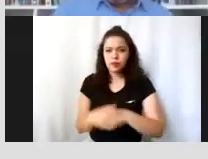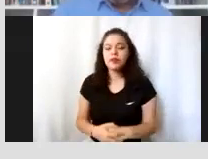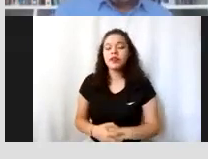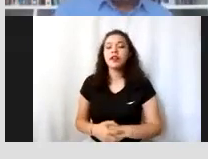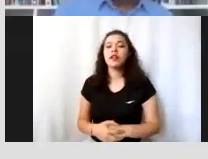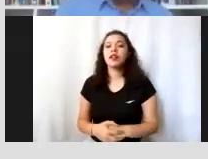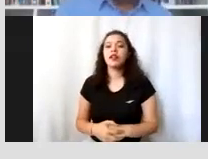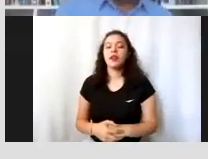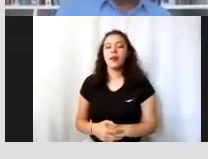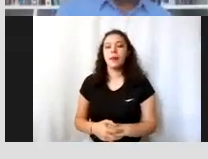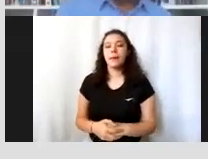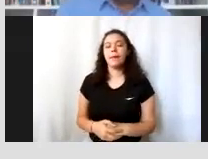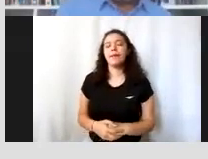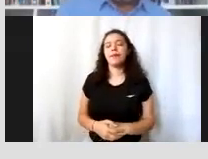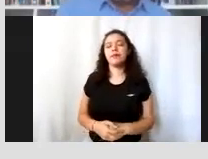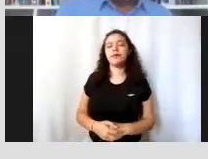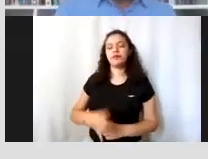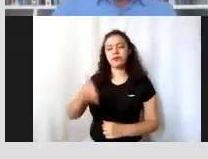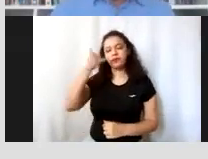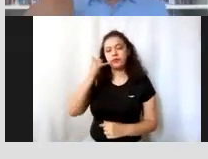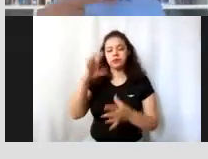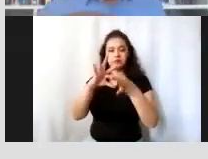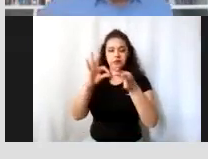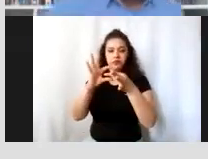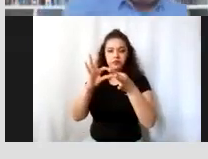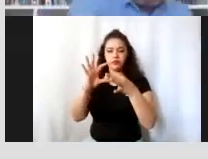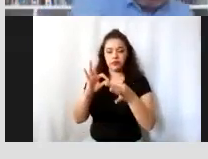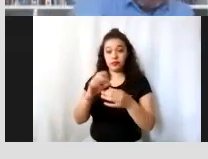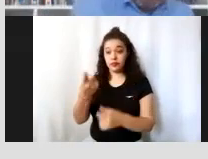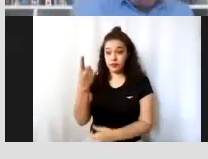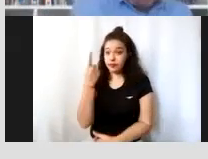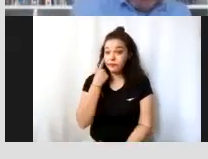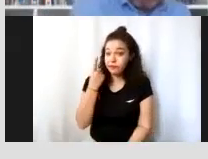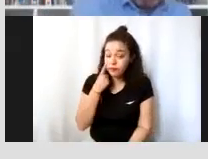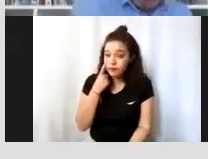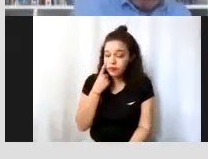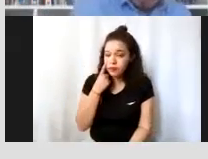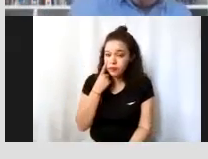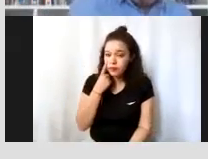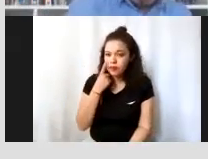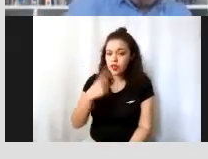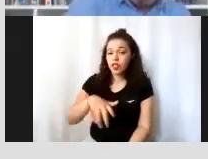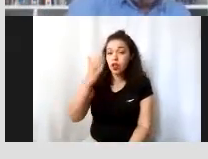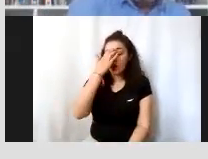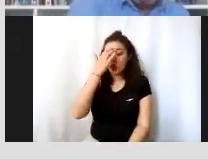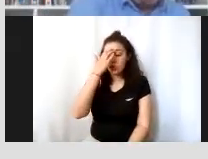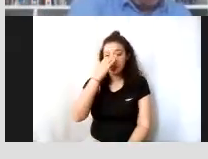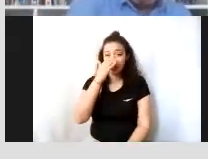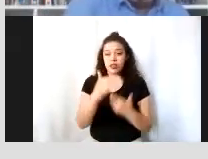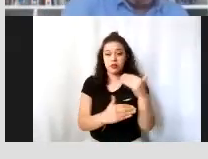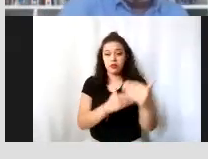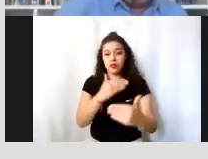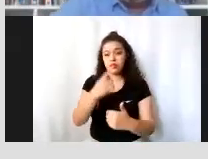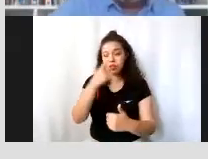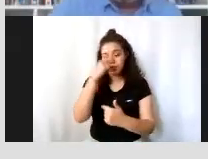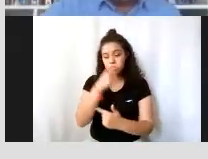algún correo electrónico, teléfono, etcétera. Y ojo, si desea conocer el procedimiento para el